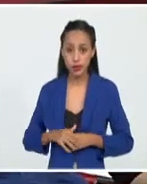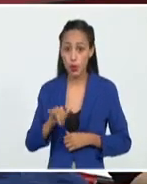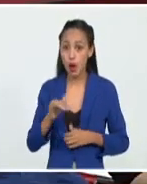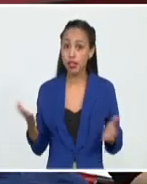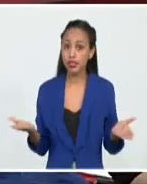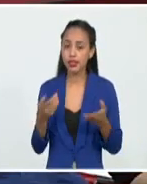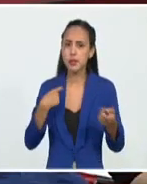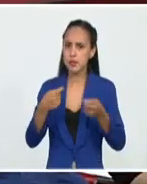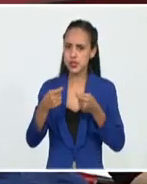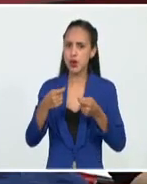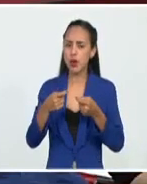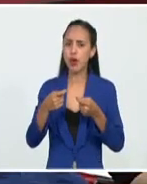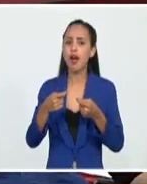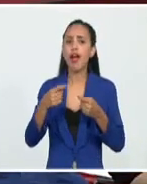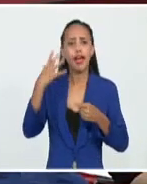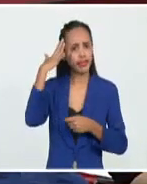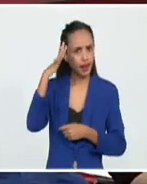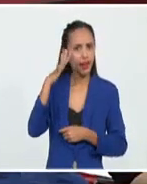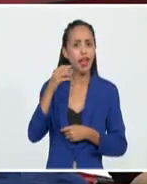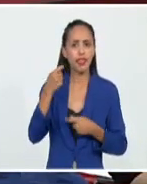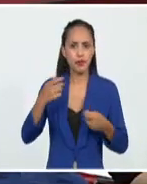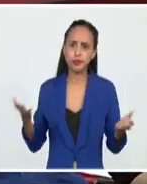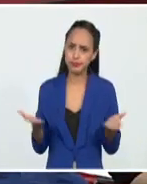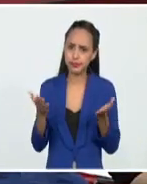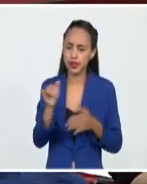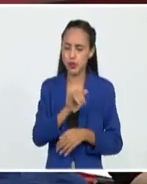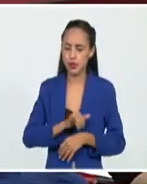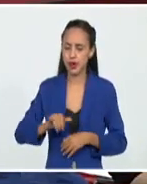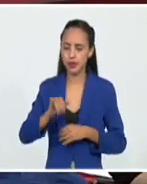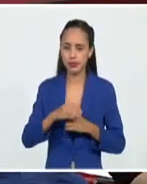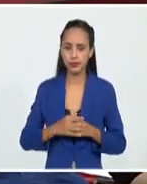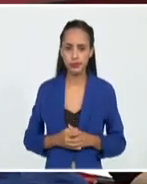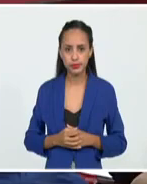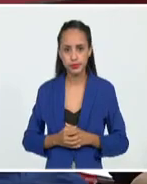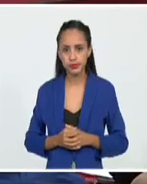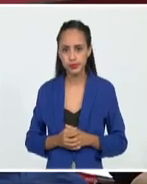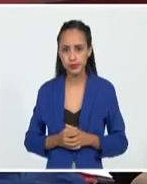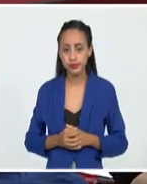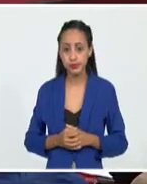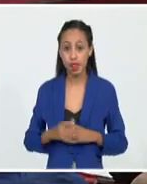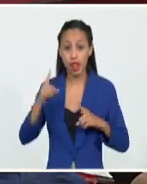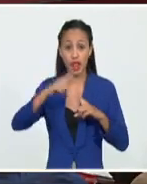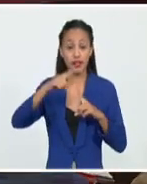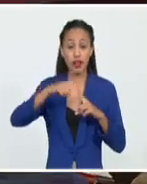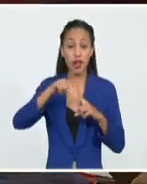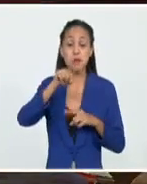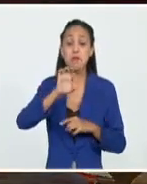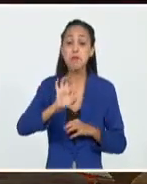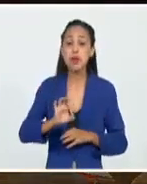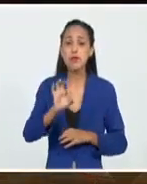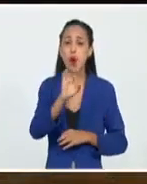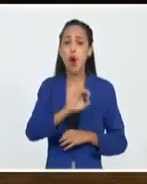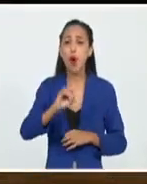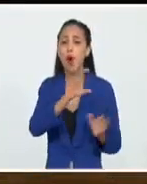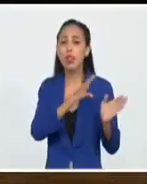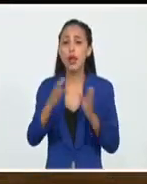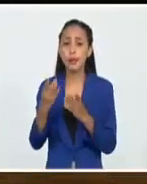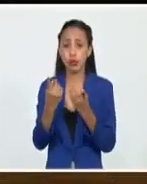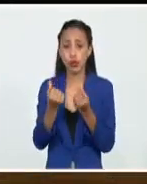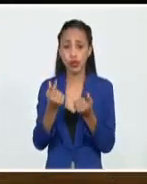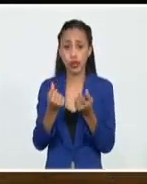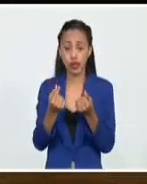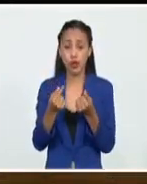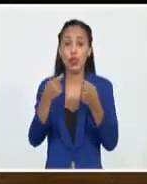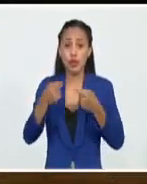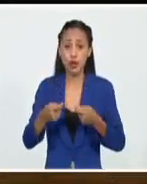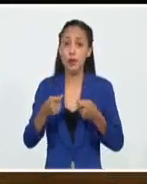Consolidar la implantación de la tarea ordenamiento con los ajustes requeridos en interés de alcanzar su objetivo estratégico,